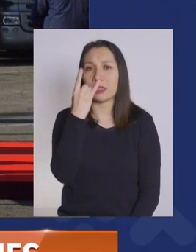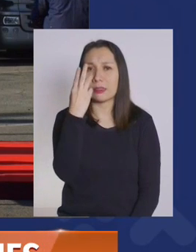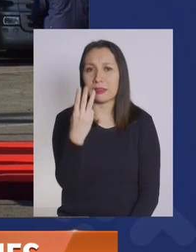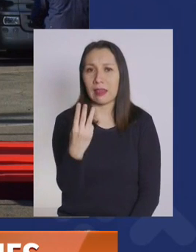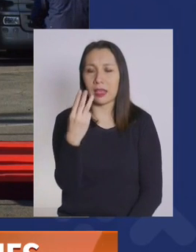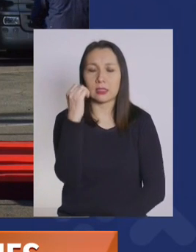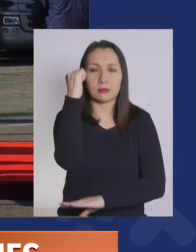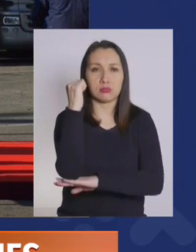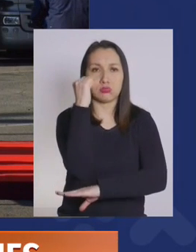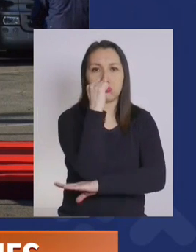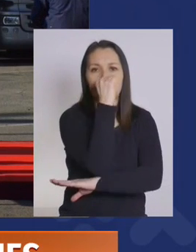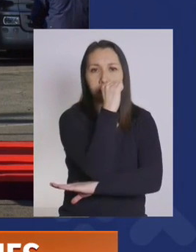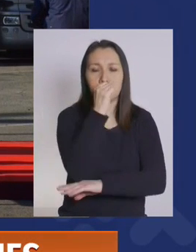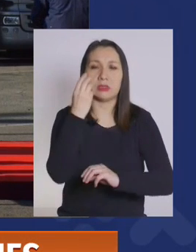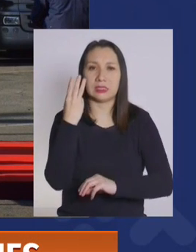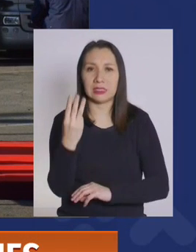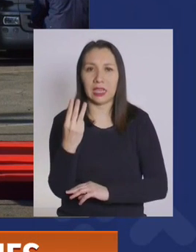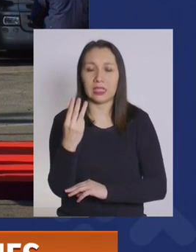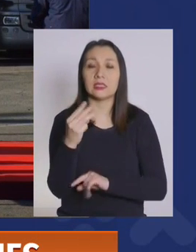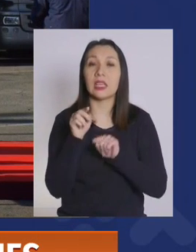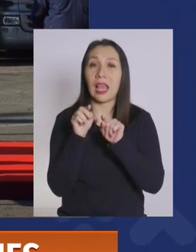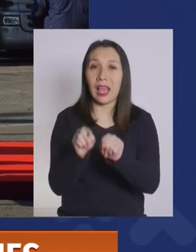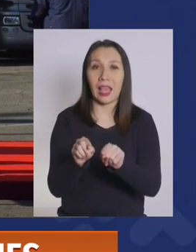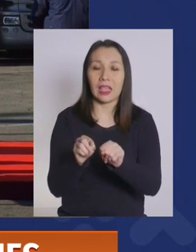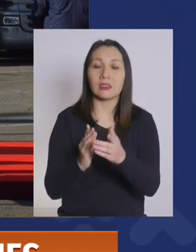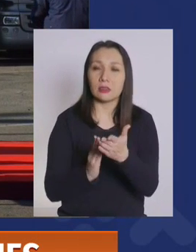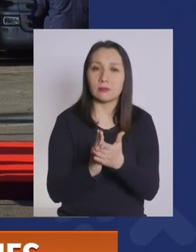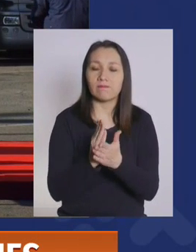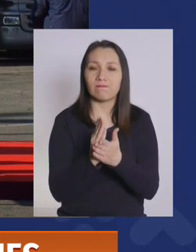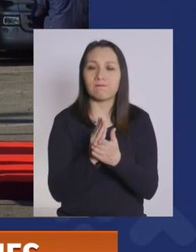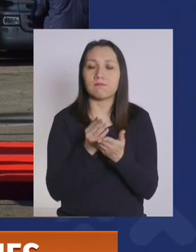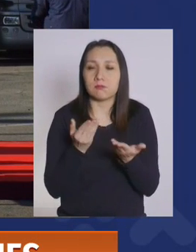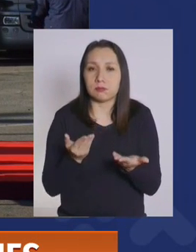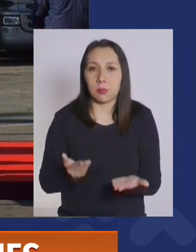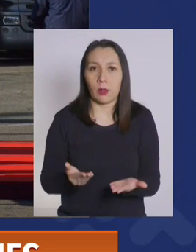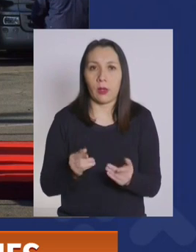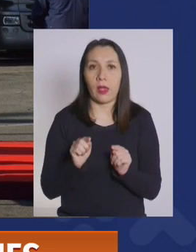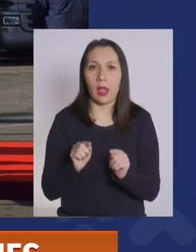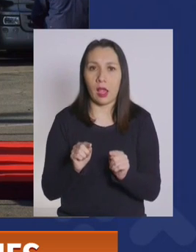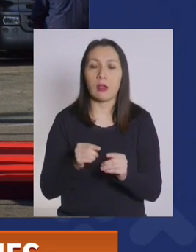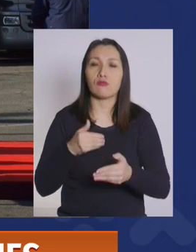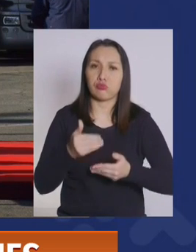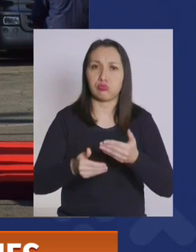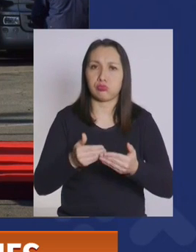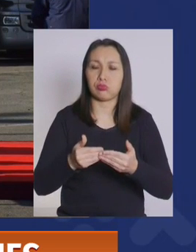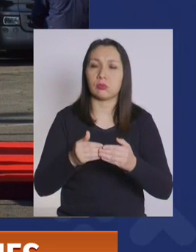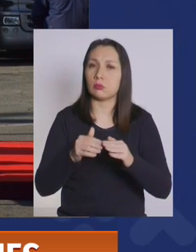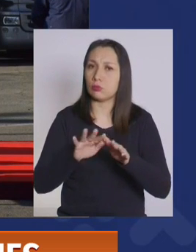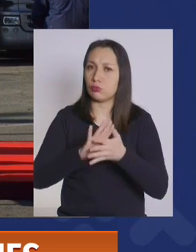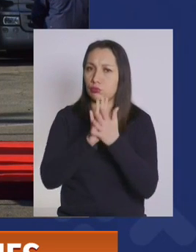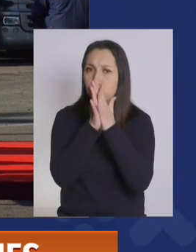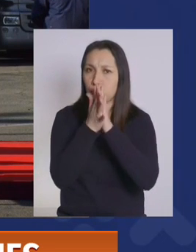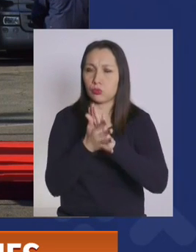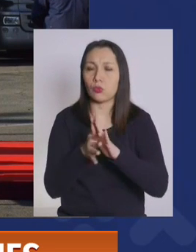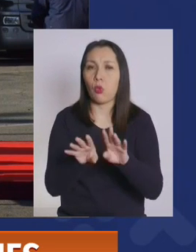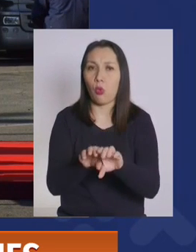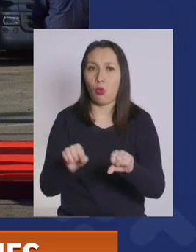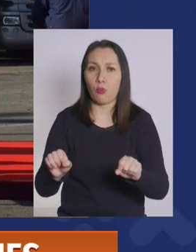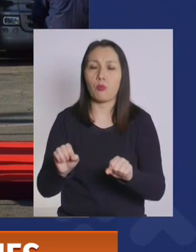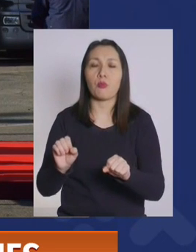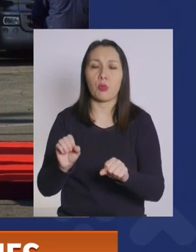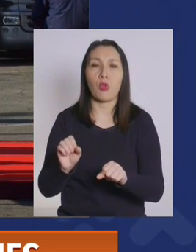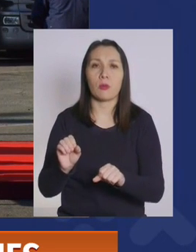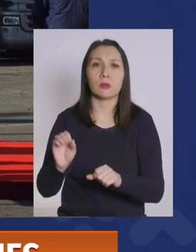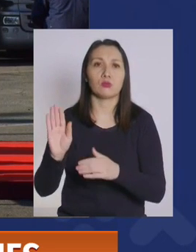que tiene tres pilares y que están en pleno marcha y con pleno compromiso del gobierno. Un